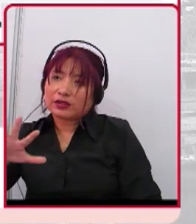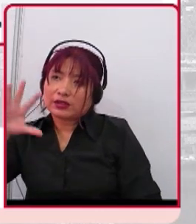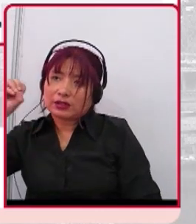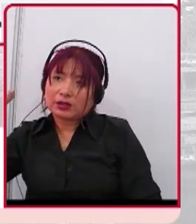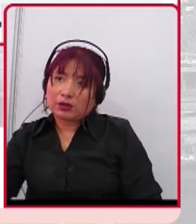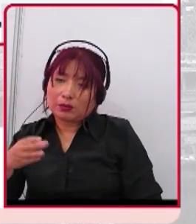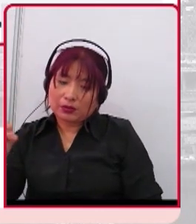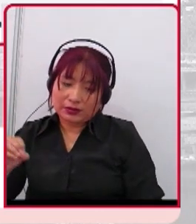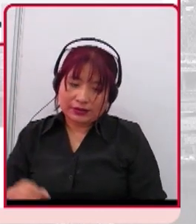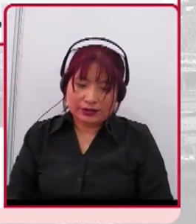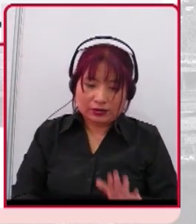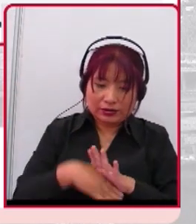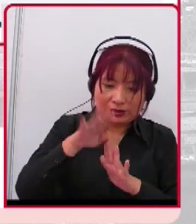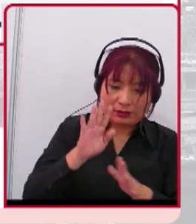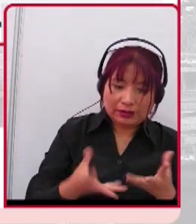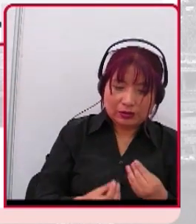6%.